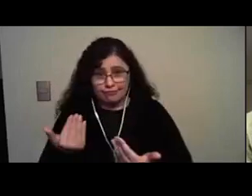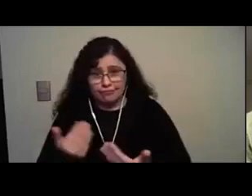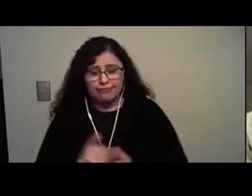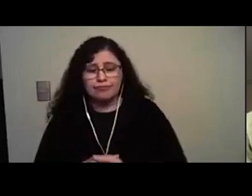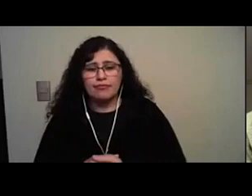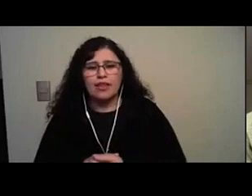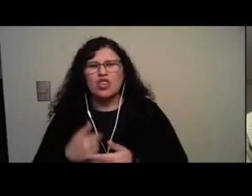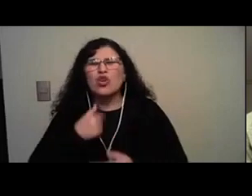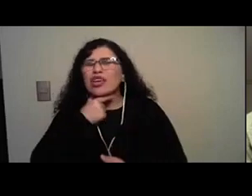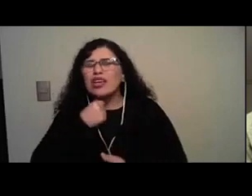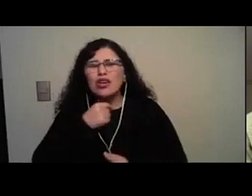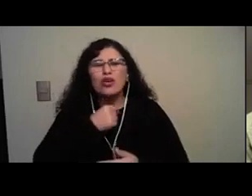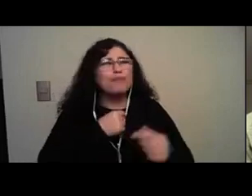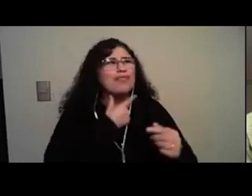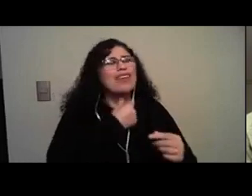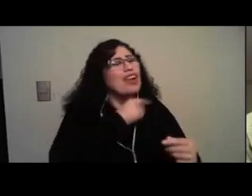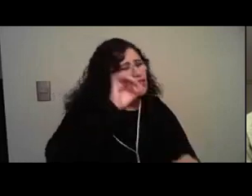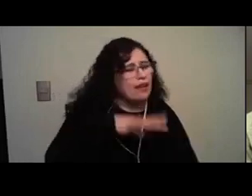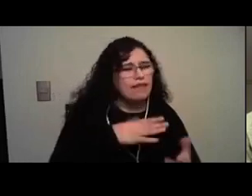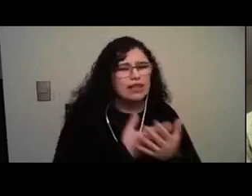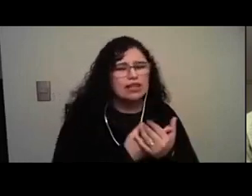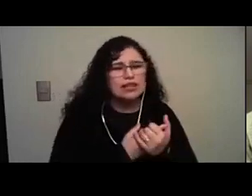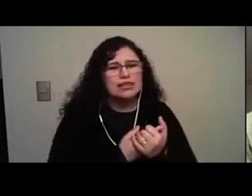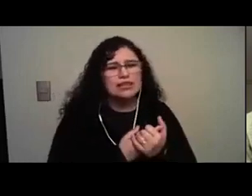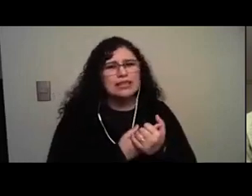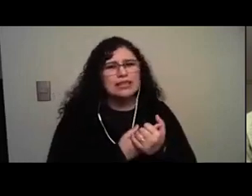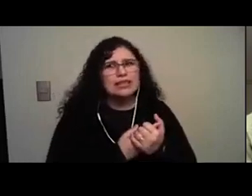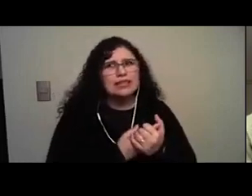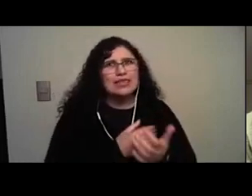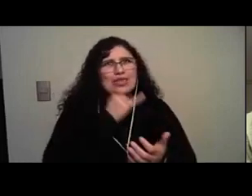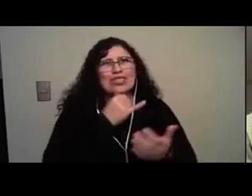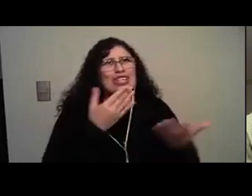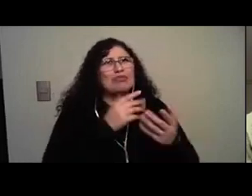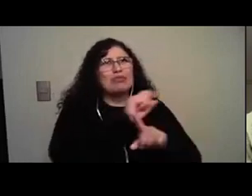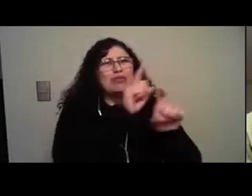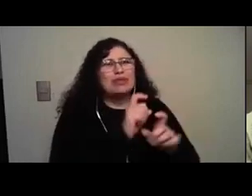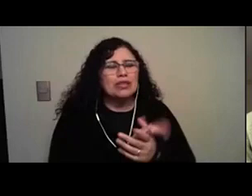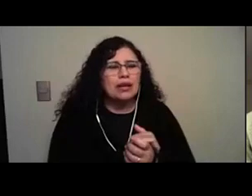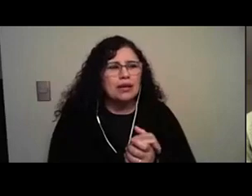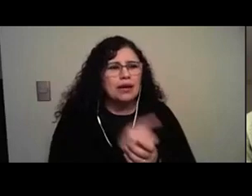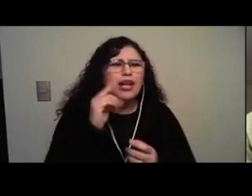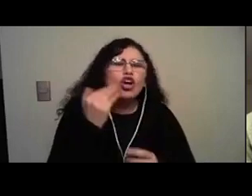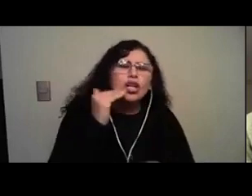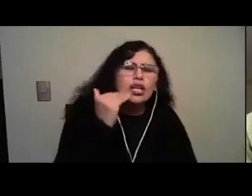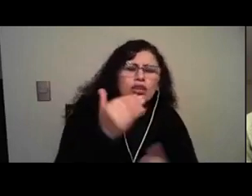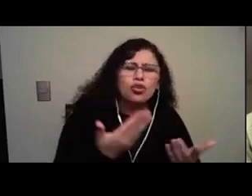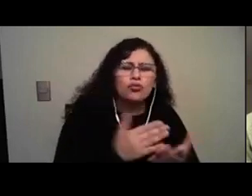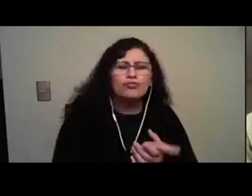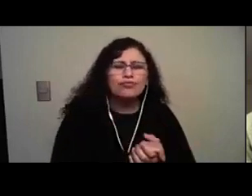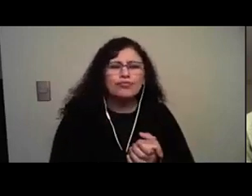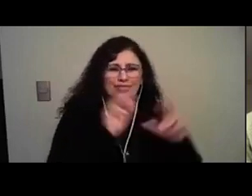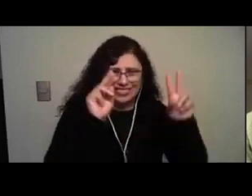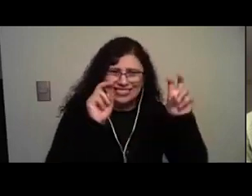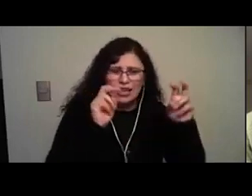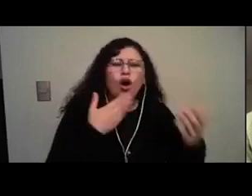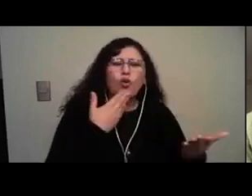Quería saber si, es que no sé cómo plantear la pregunta, pero respecto a los niños, el tomarlos cuando